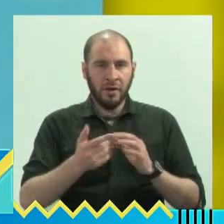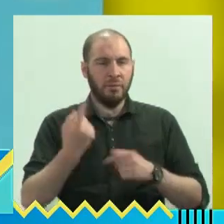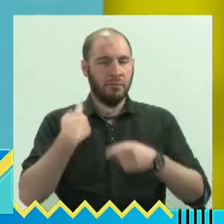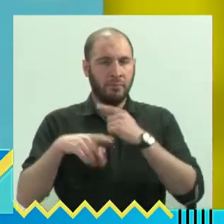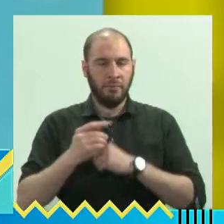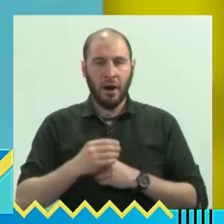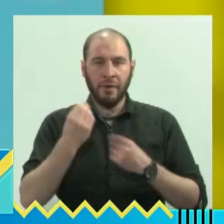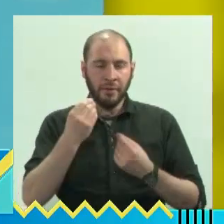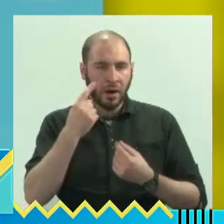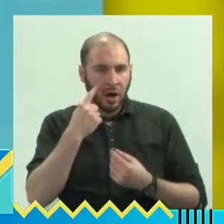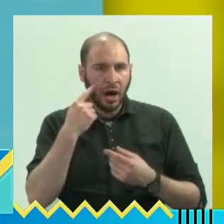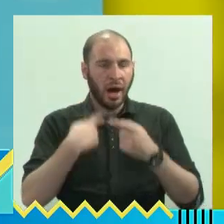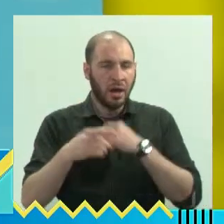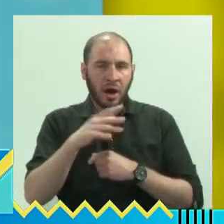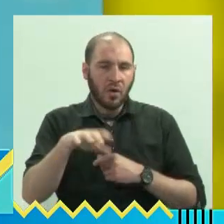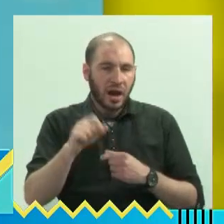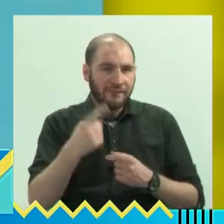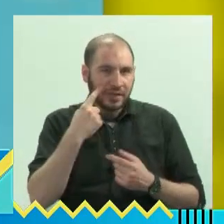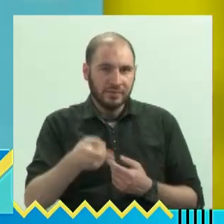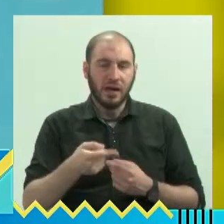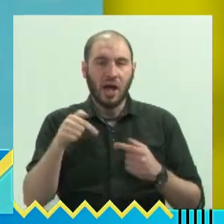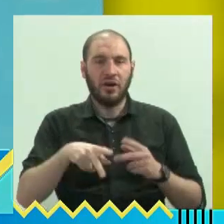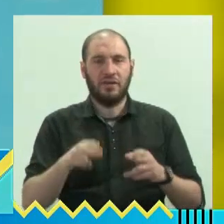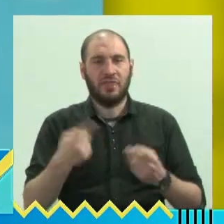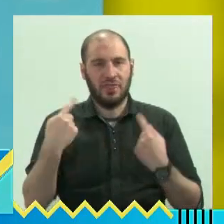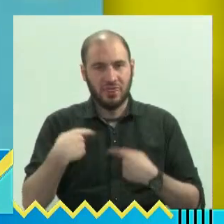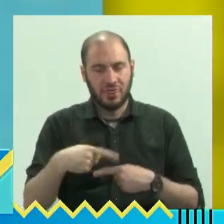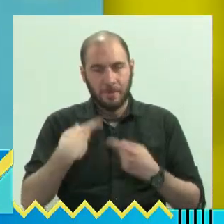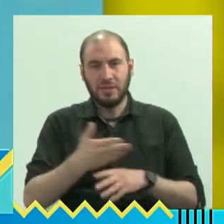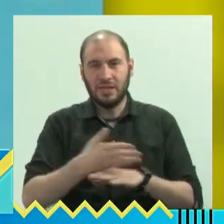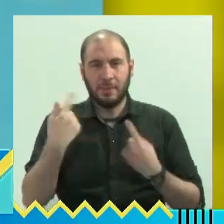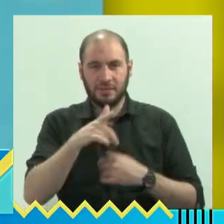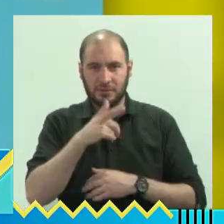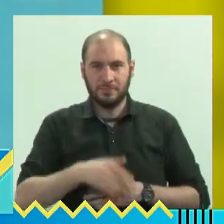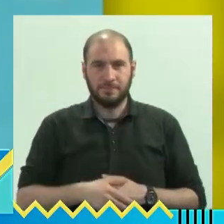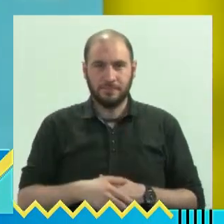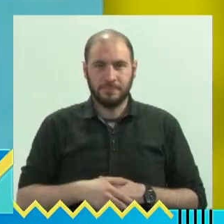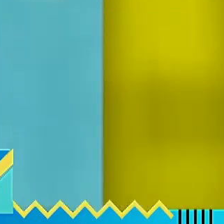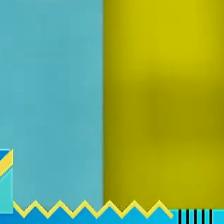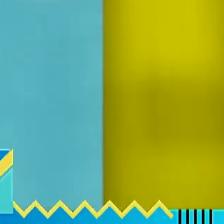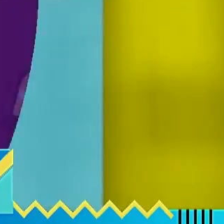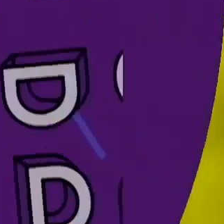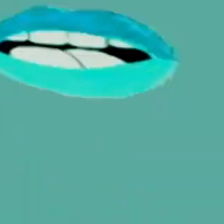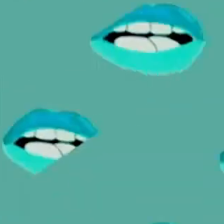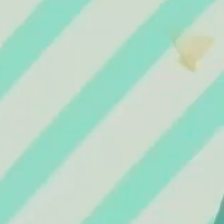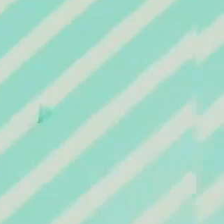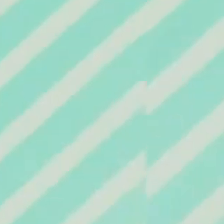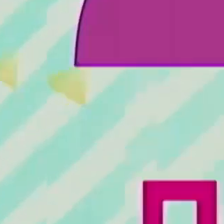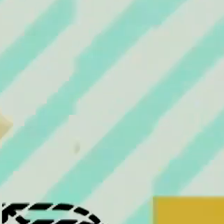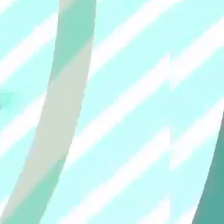historia, ¿sí? Para conocer la historia del lugar en el que vivimos. Nos vamos a un corte y enseguida continuamos con más distintos parecidos.